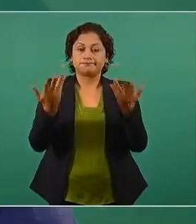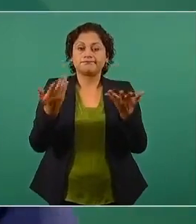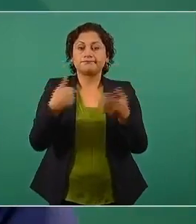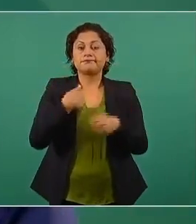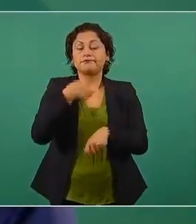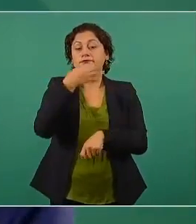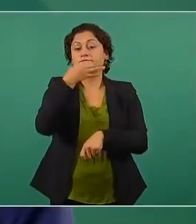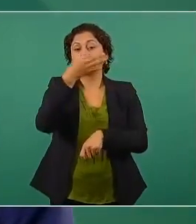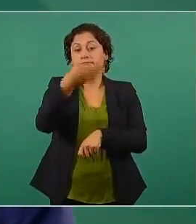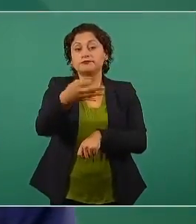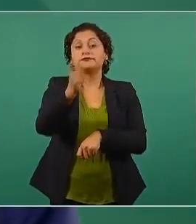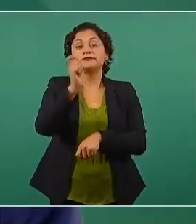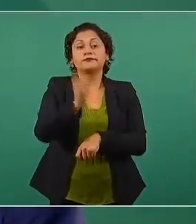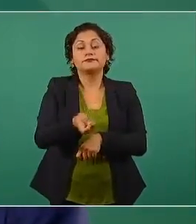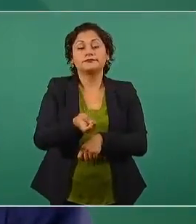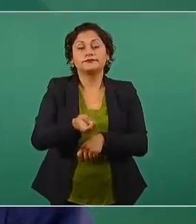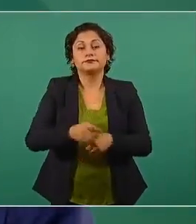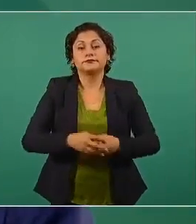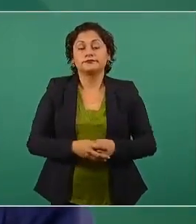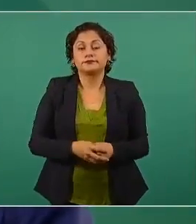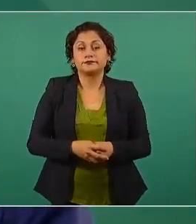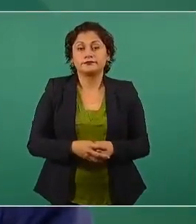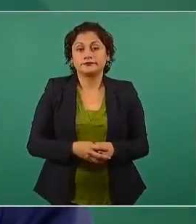que no